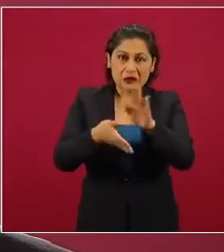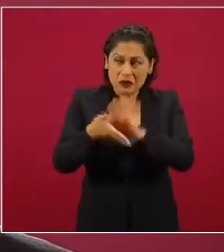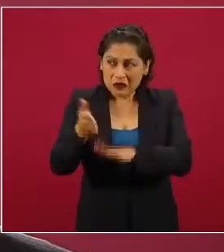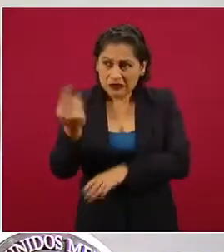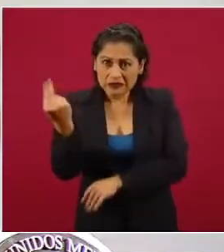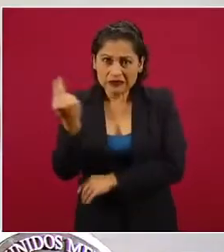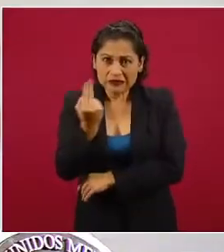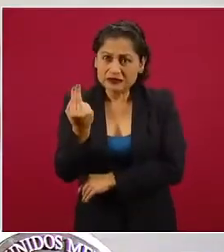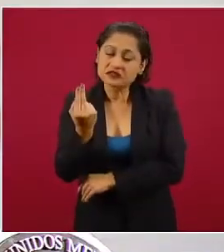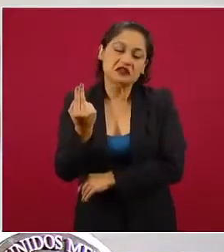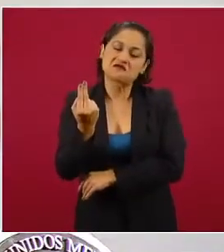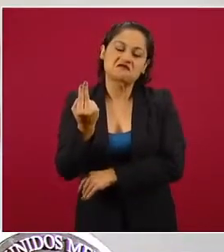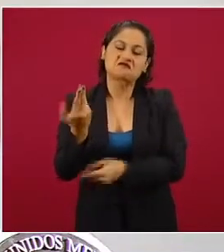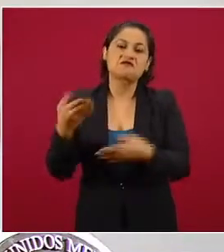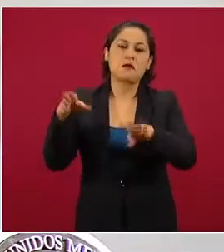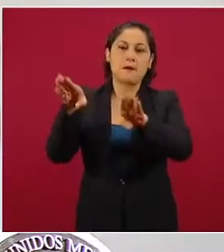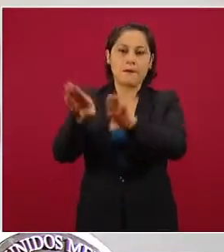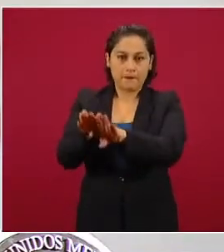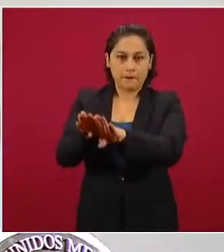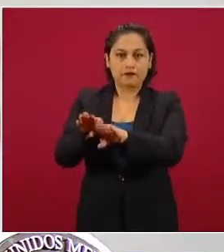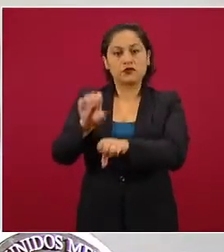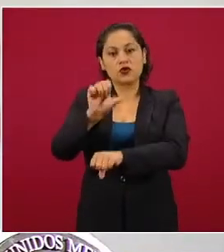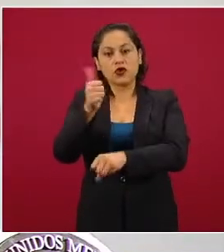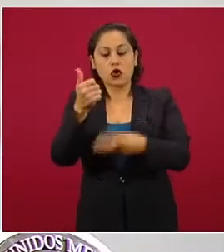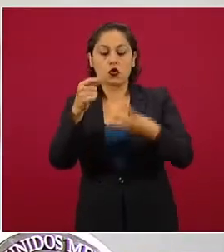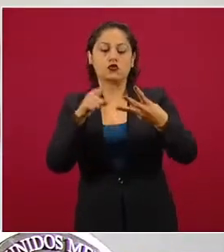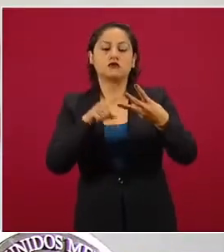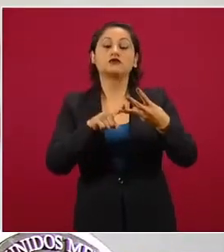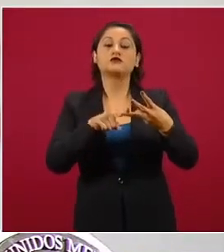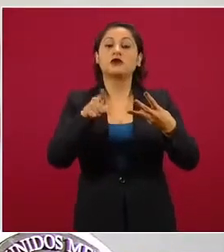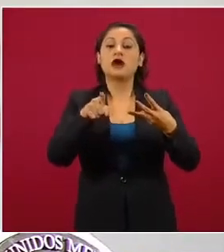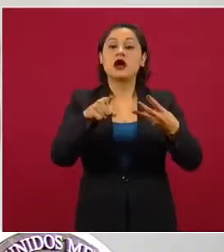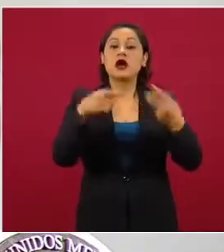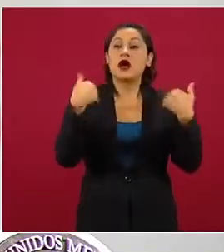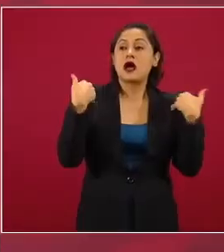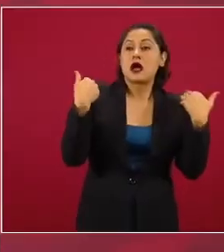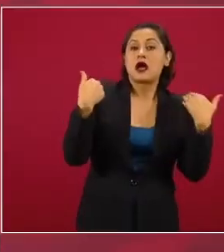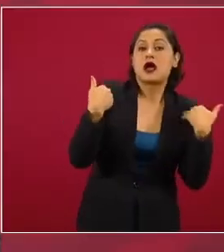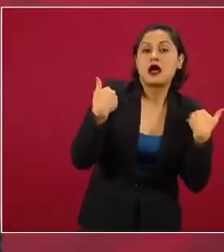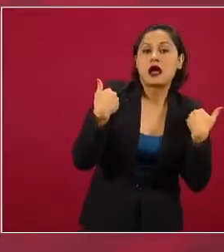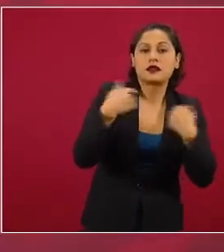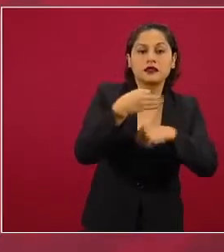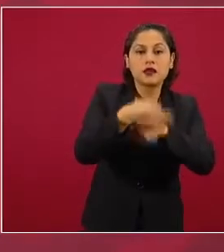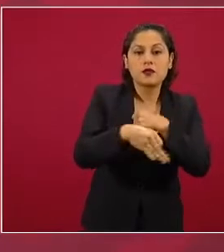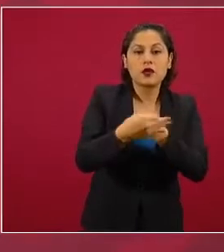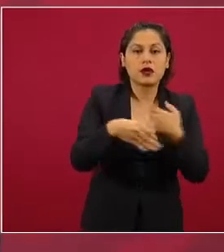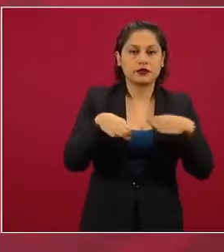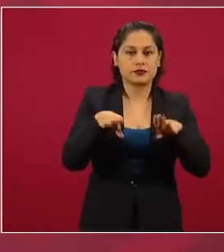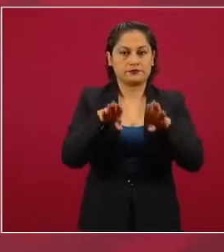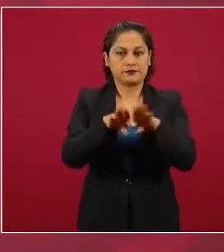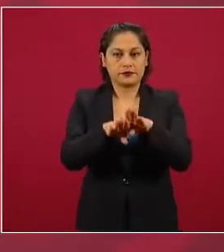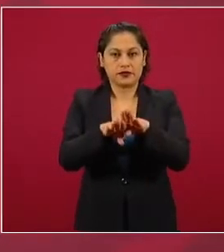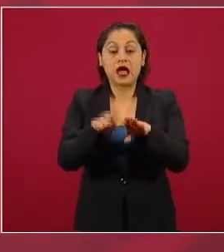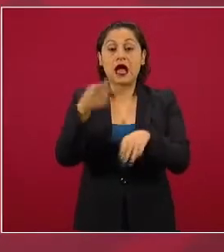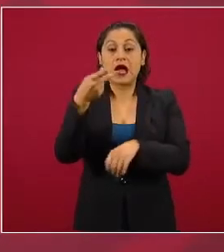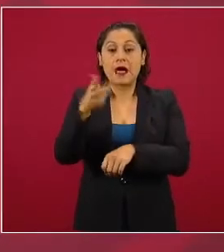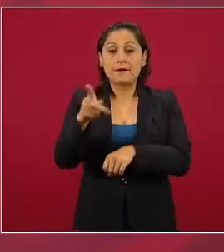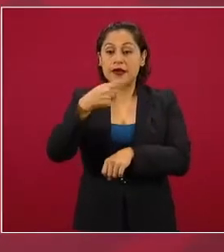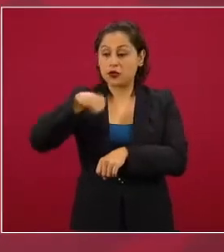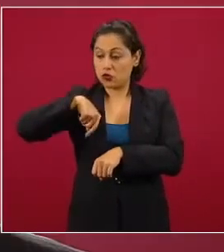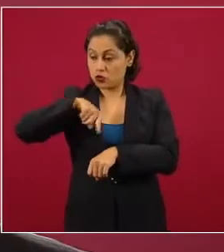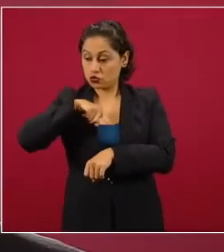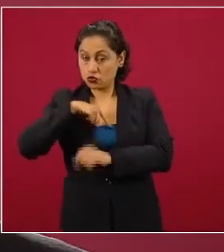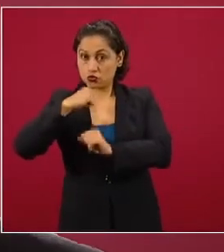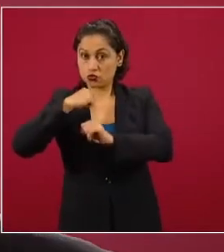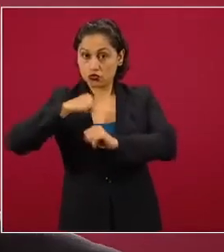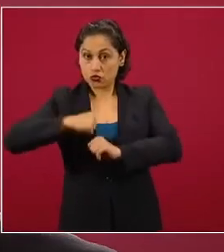suspender temporalmente actividades sociales, pero no obligando al individuo. o obligando a la comunidad, o obligando al pueblo,